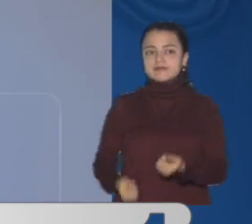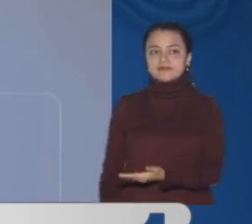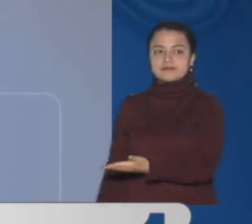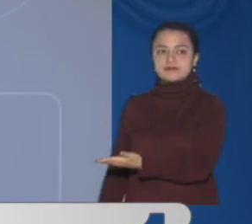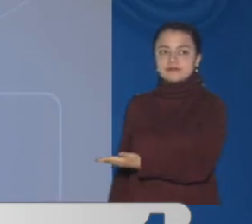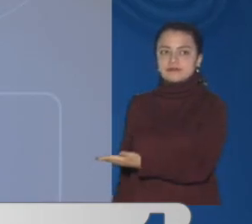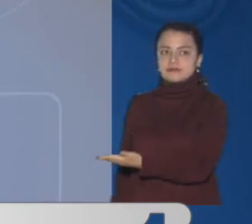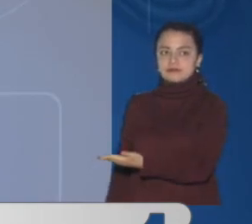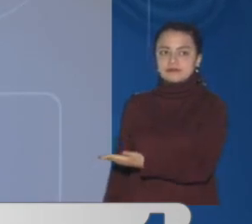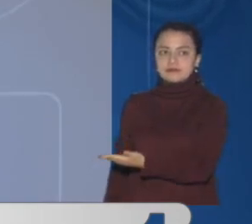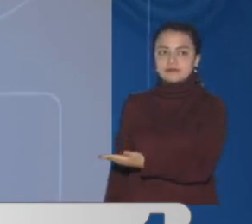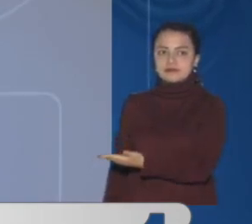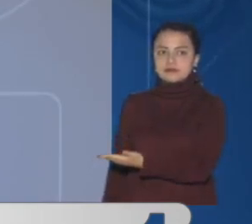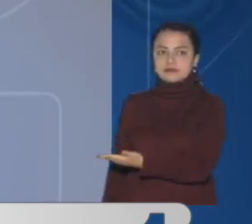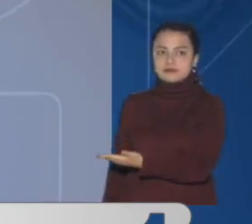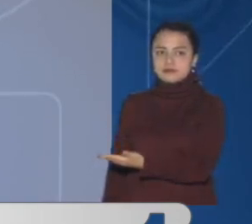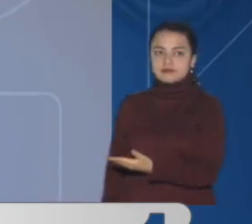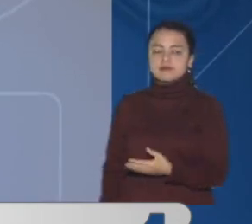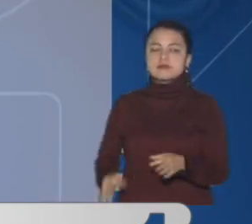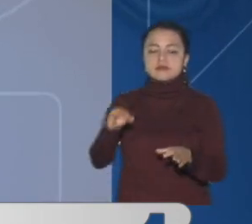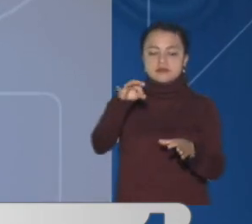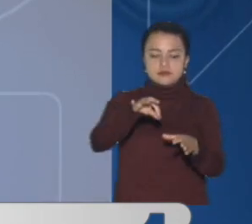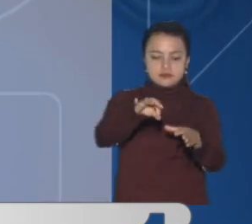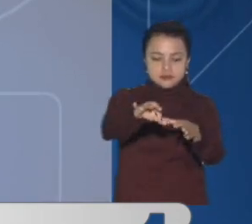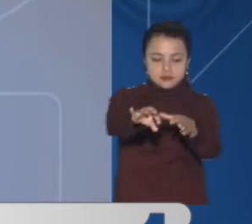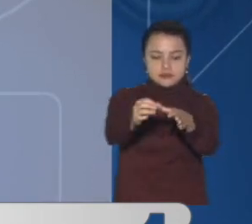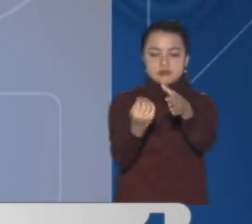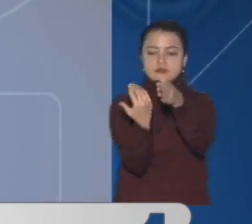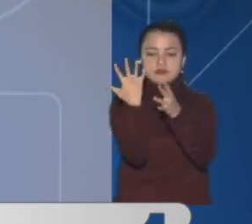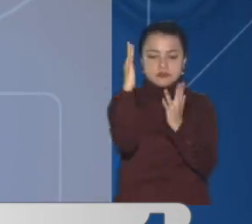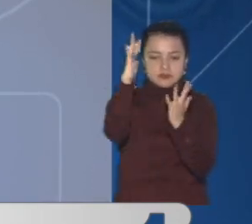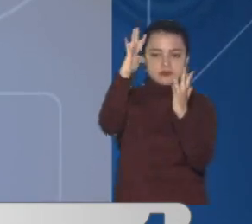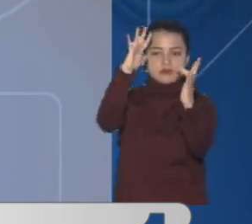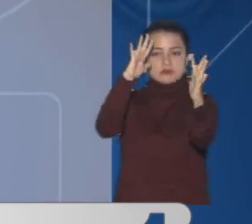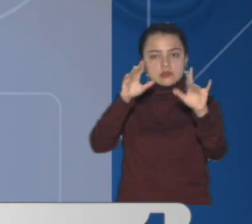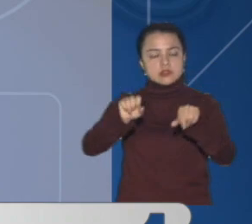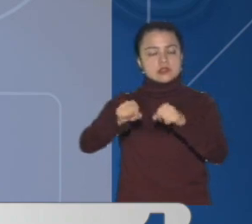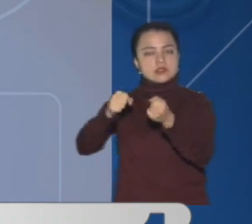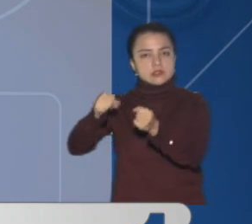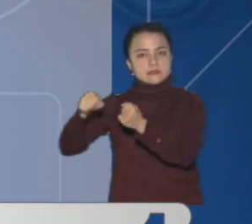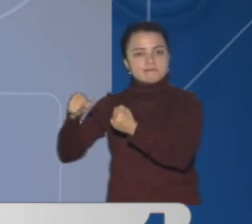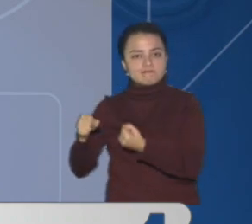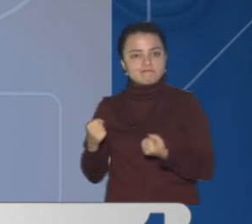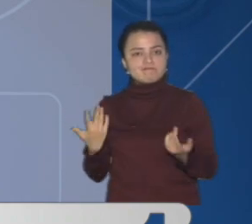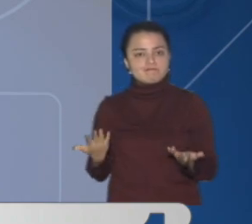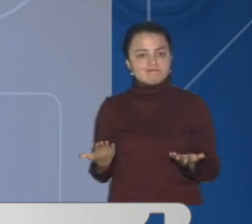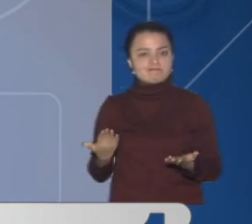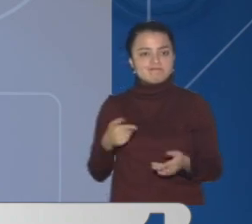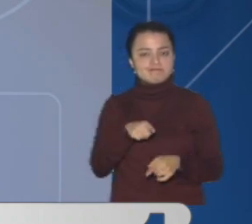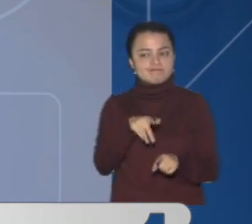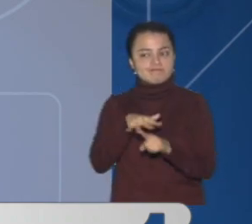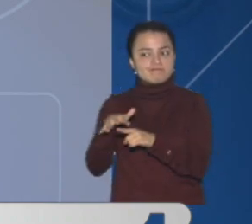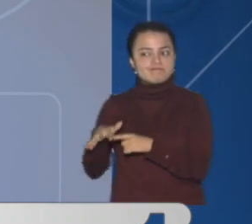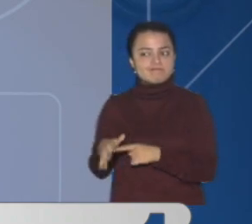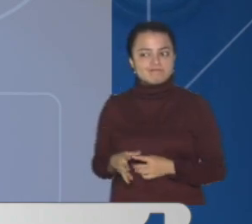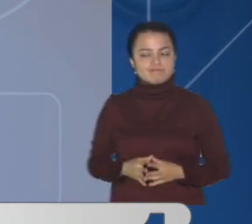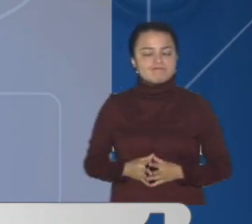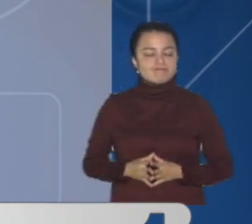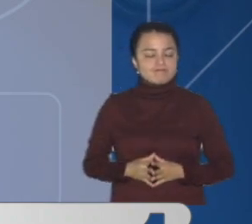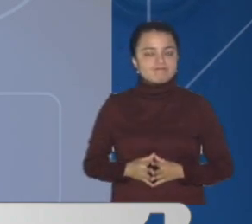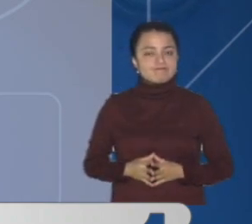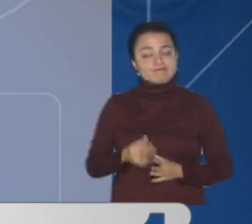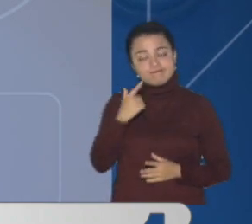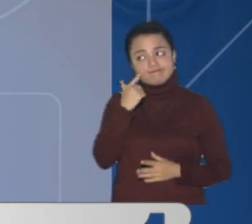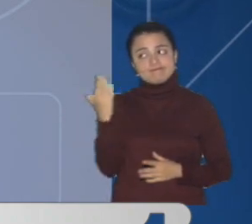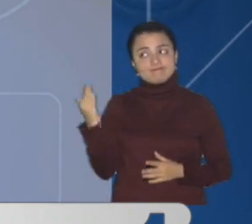que ha afectado a cultivos de caña y a decenas de familias, como lo están observando ustedes en esos momentos en pantalla. Y